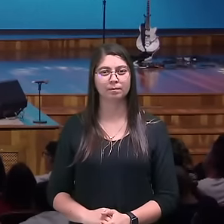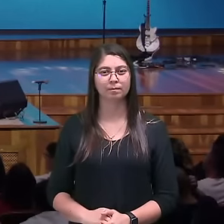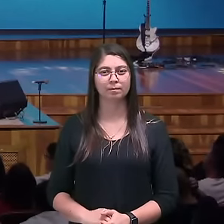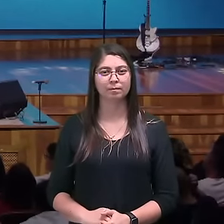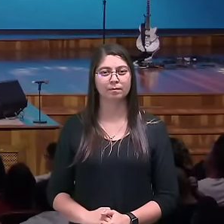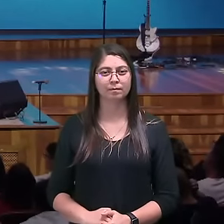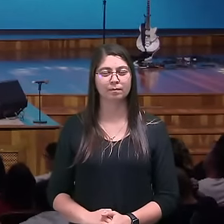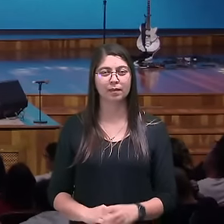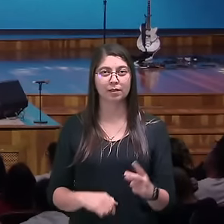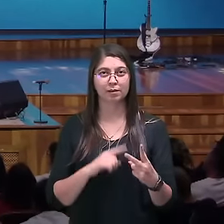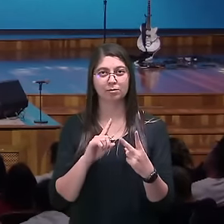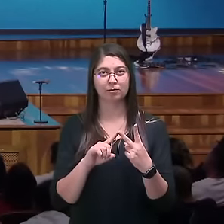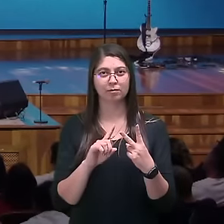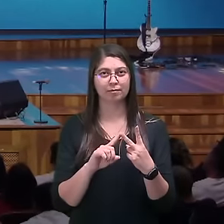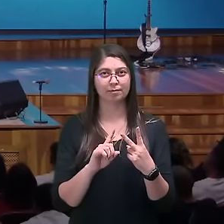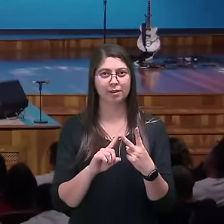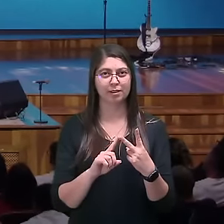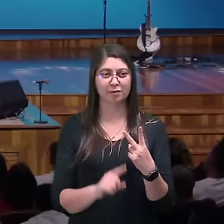Segundo,